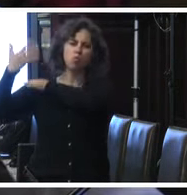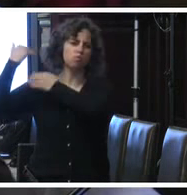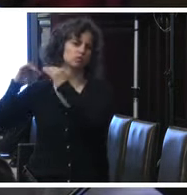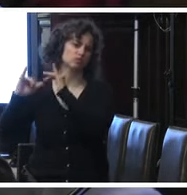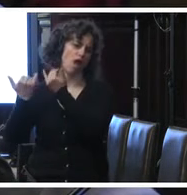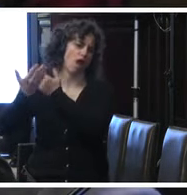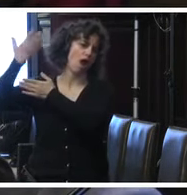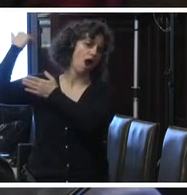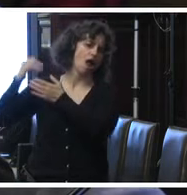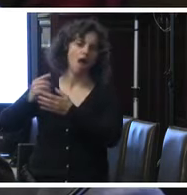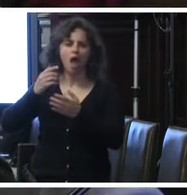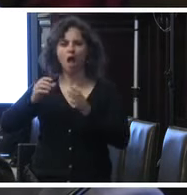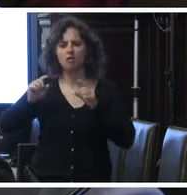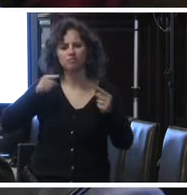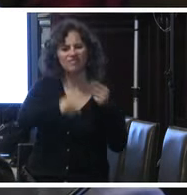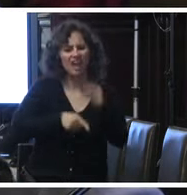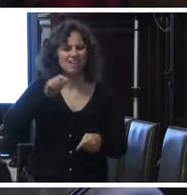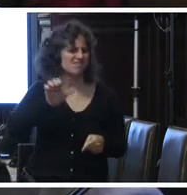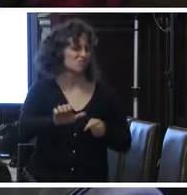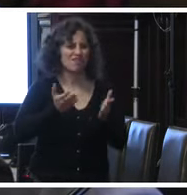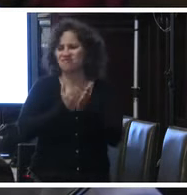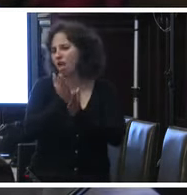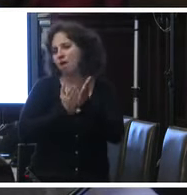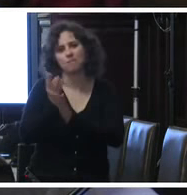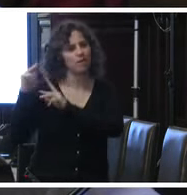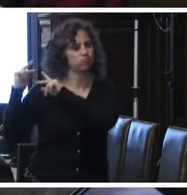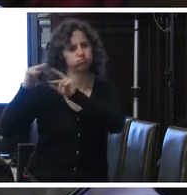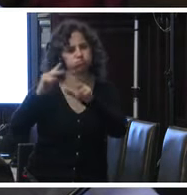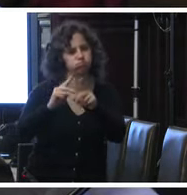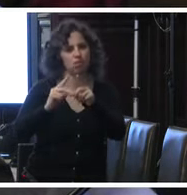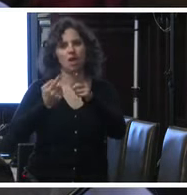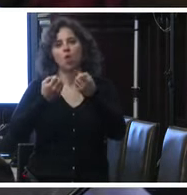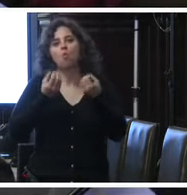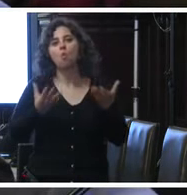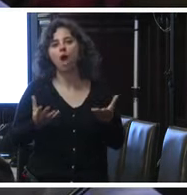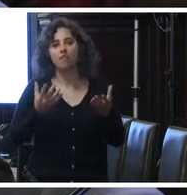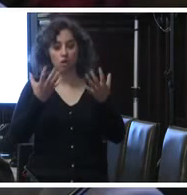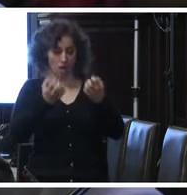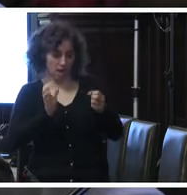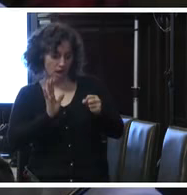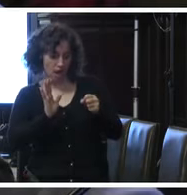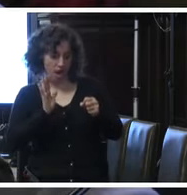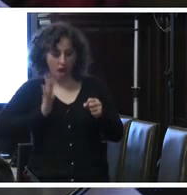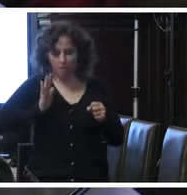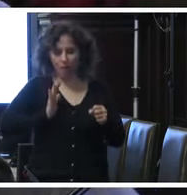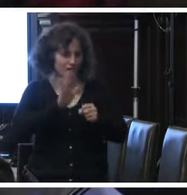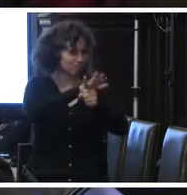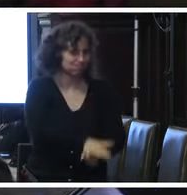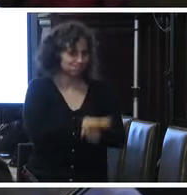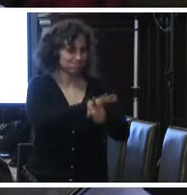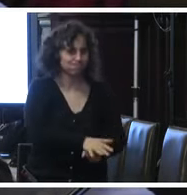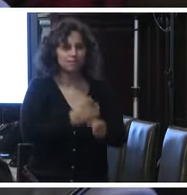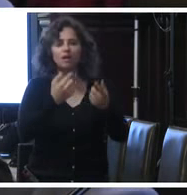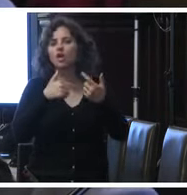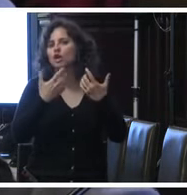los ataques sexuales han sido la norma. Cuando se intenta destruir lo que uno